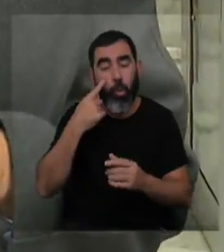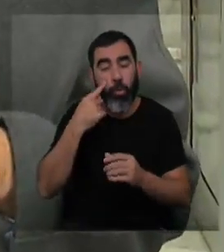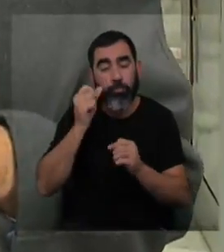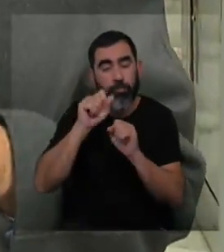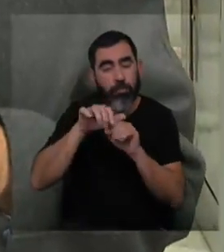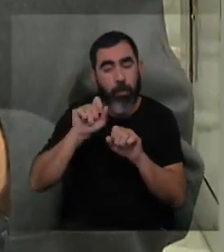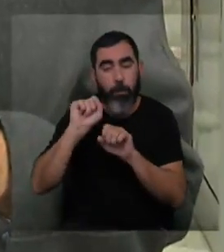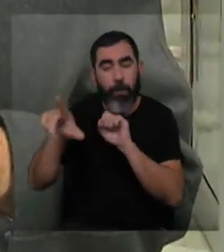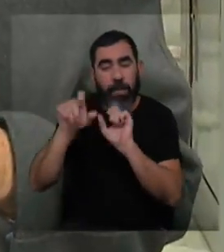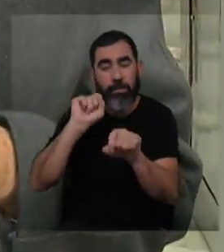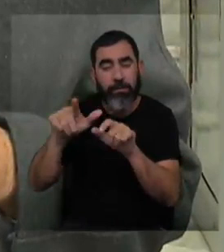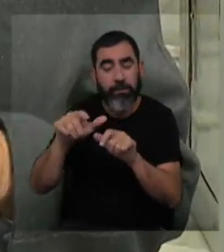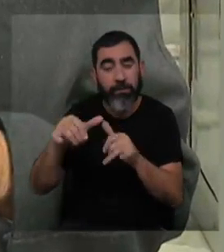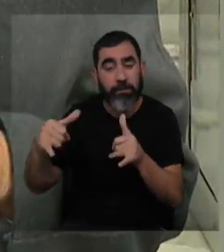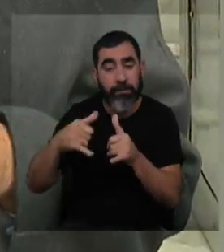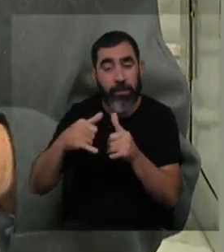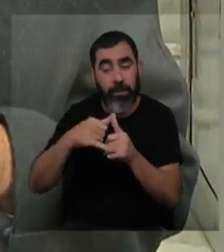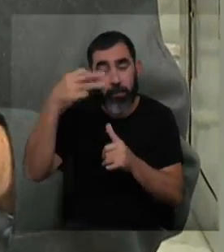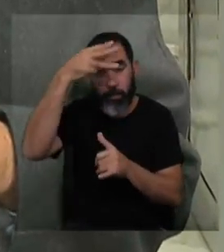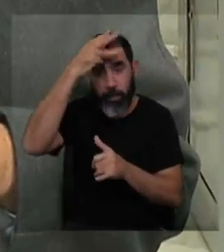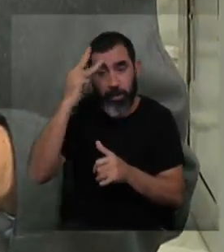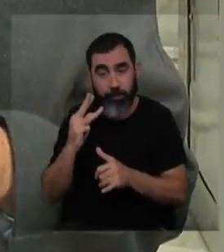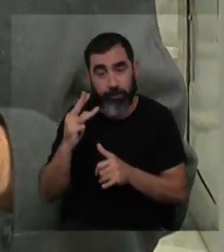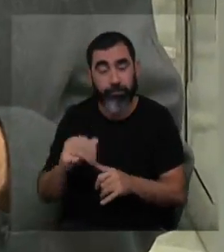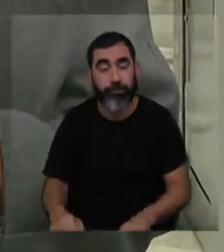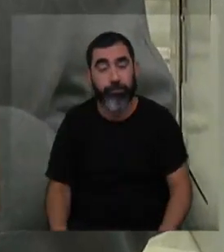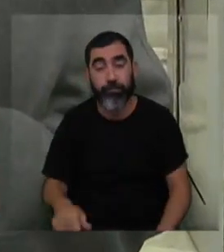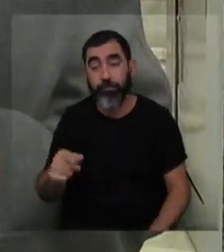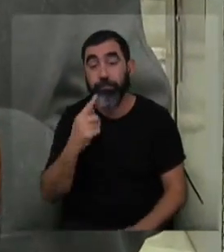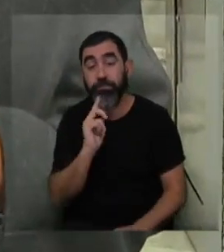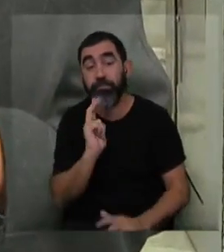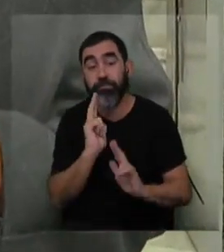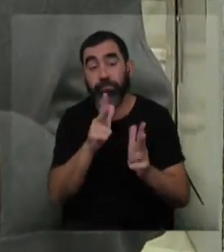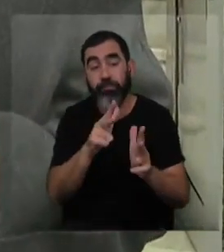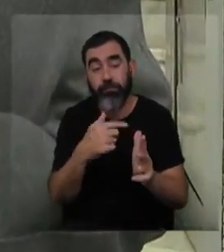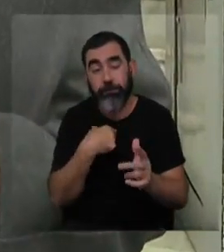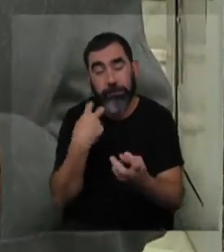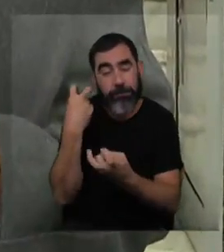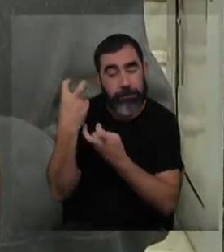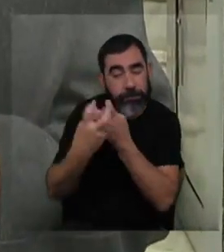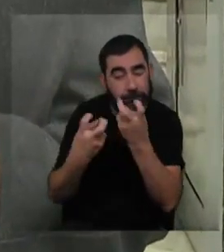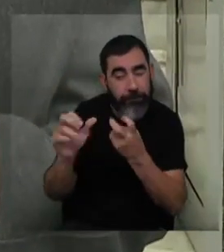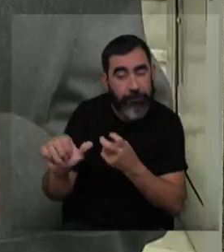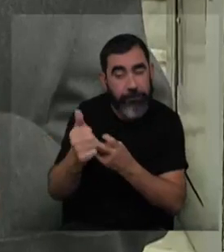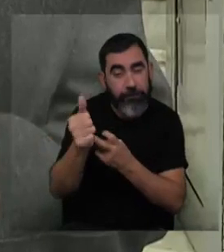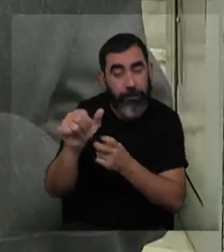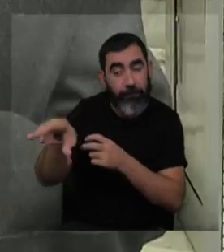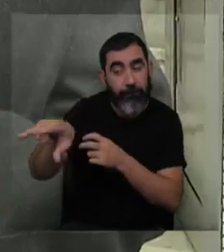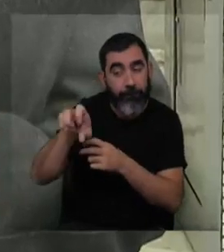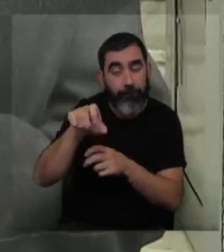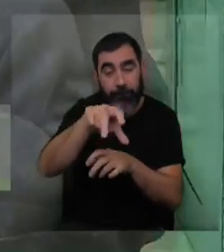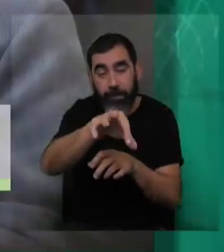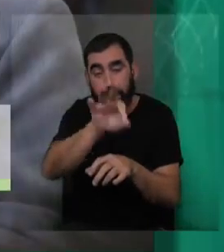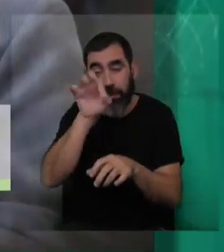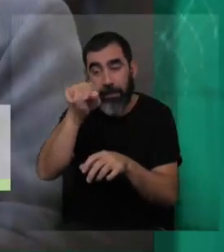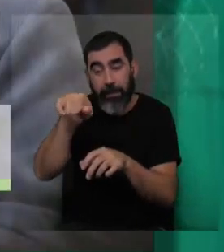estos mensajes que mantuvo con Penades, en que le dijo que intentó lograr que la fiscal Alicia